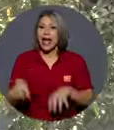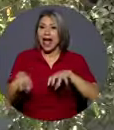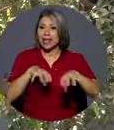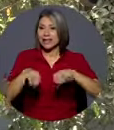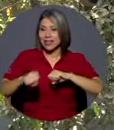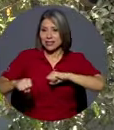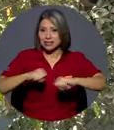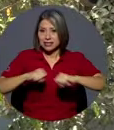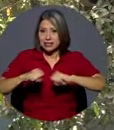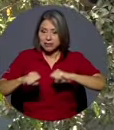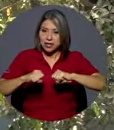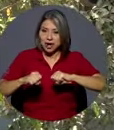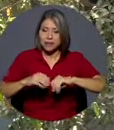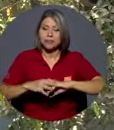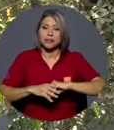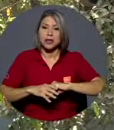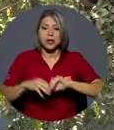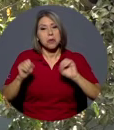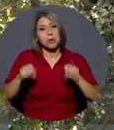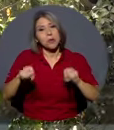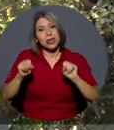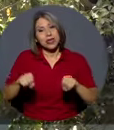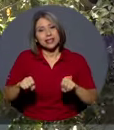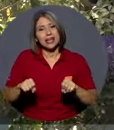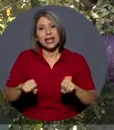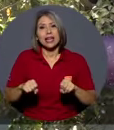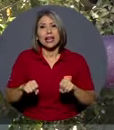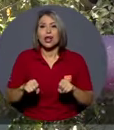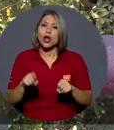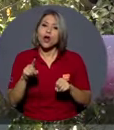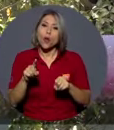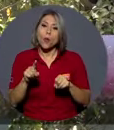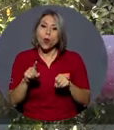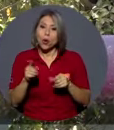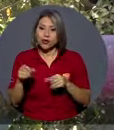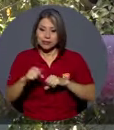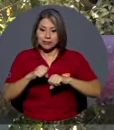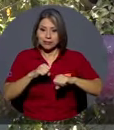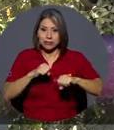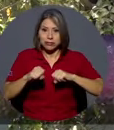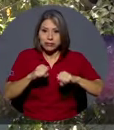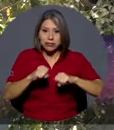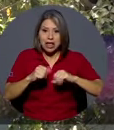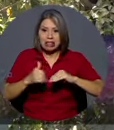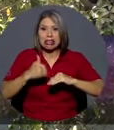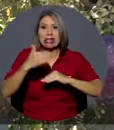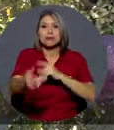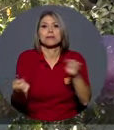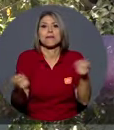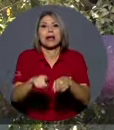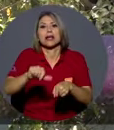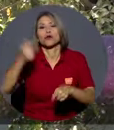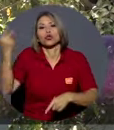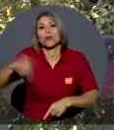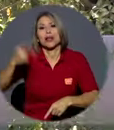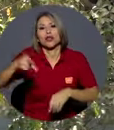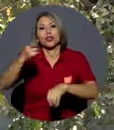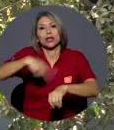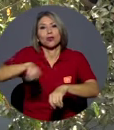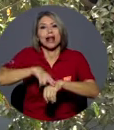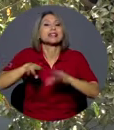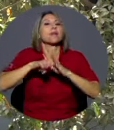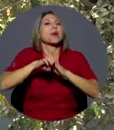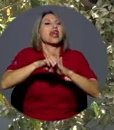Sí, la actividad sísmica puede ser el disparador de otros peligros naturales, como por ejemplo el caso